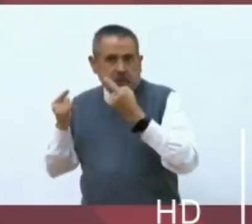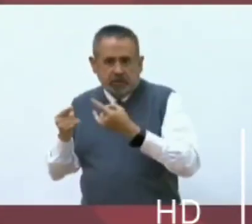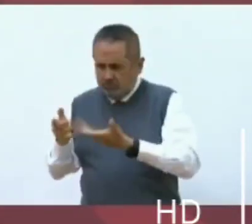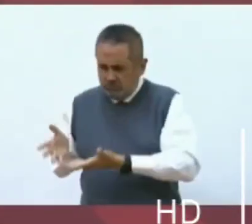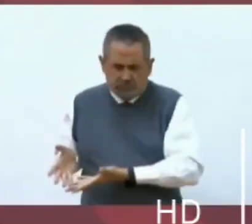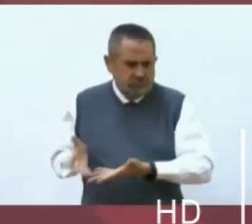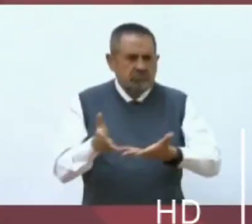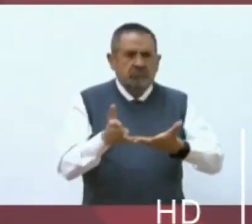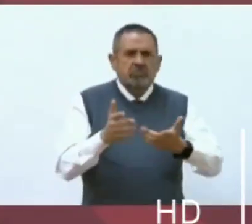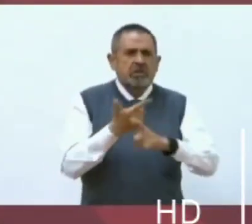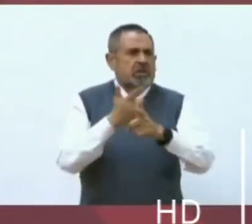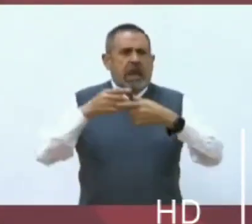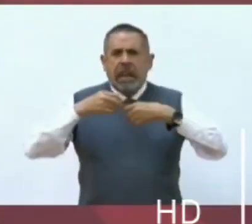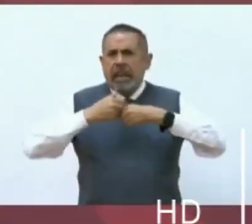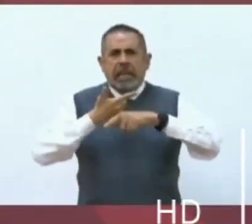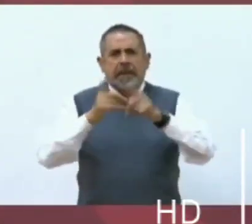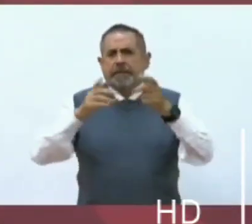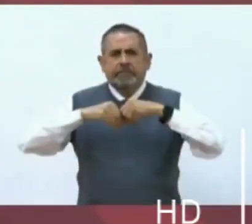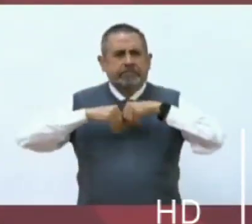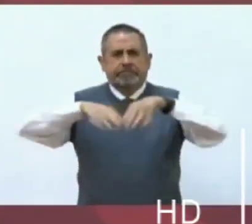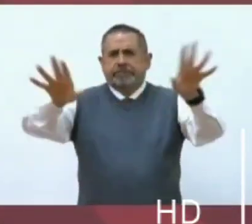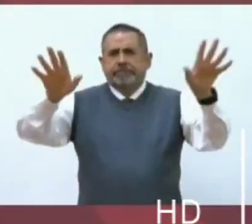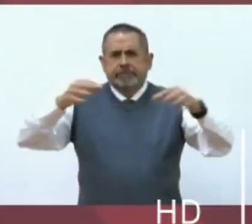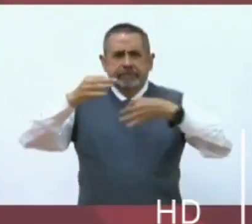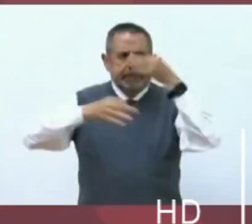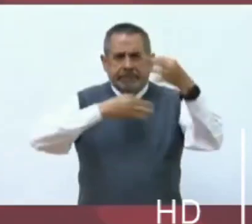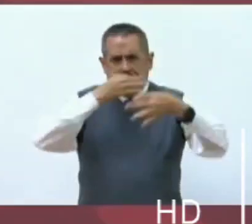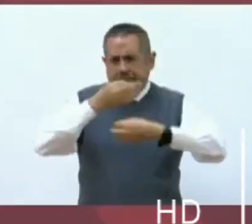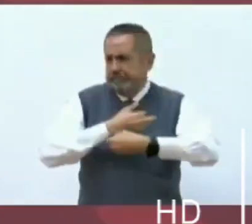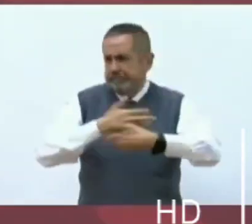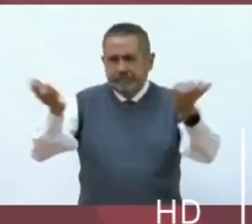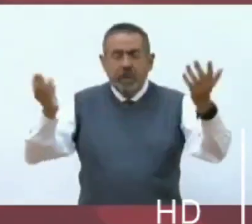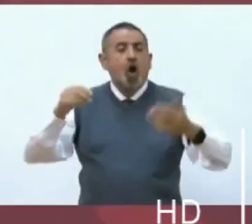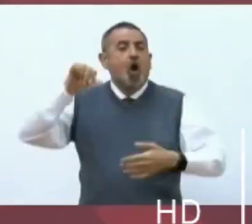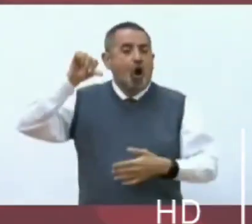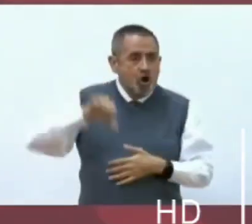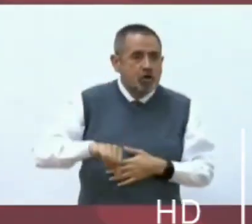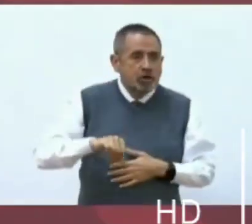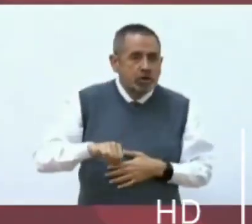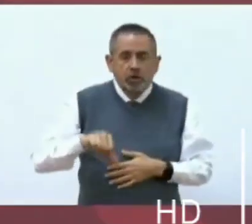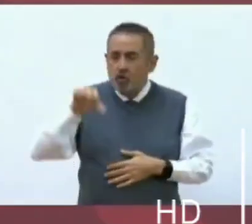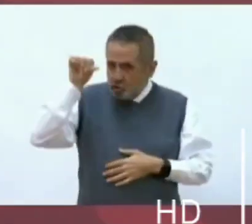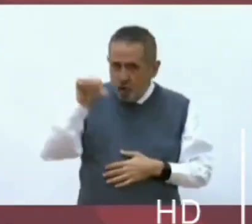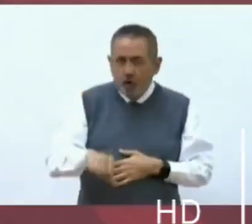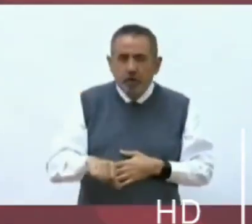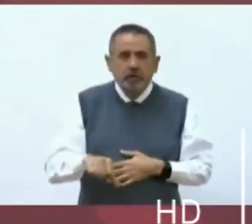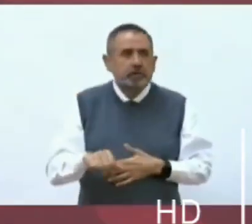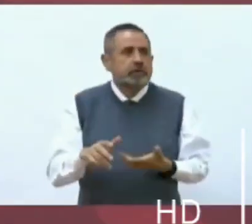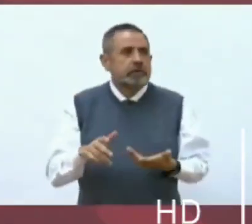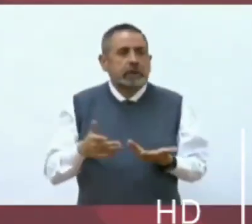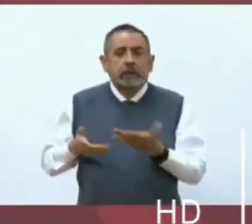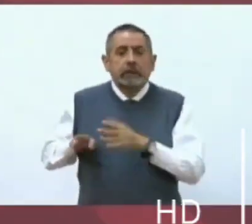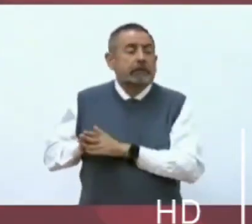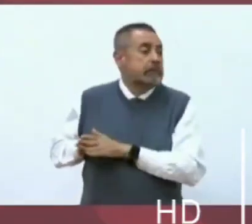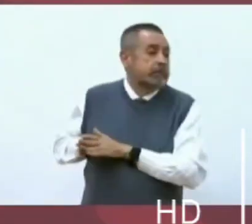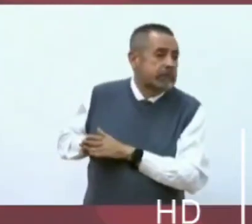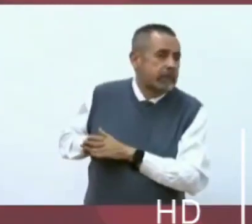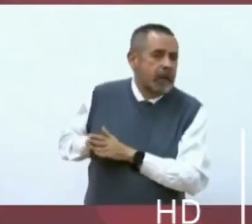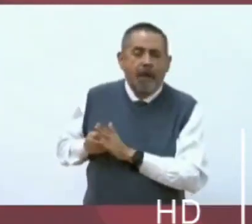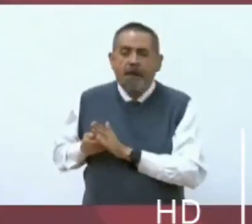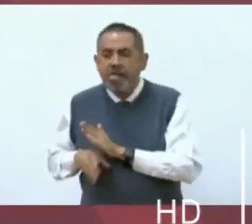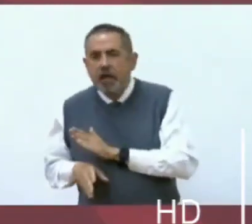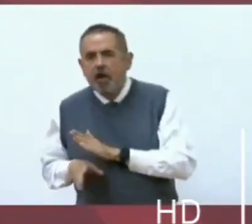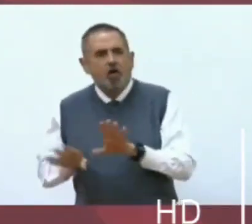fuera completamente pública, por lo que hoy ya no se generan versiones